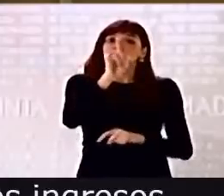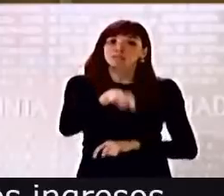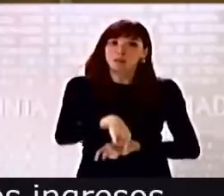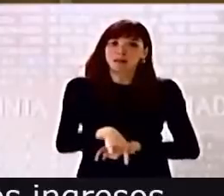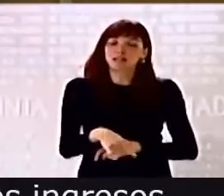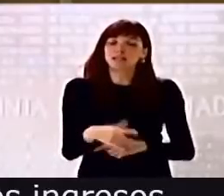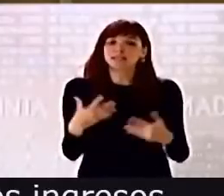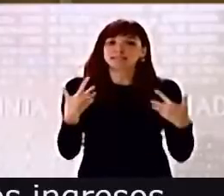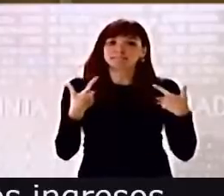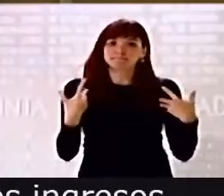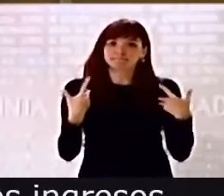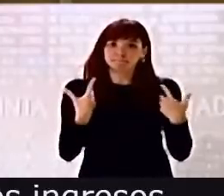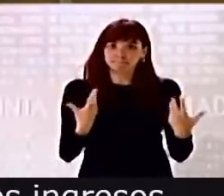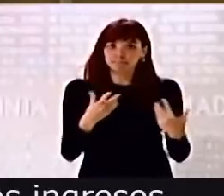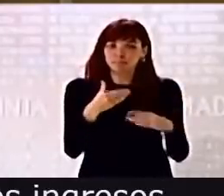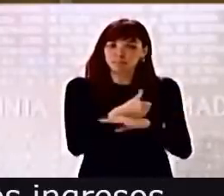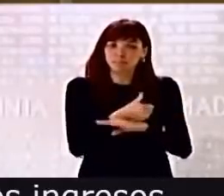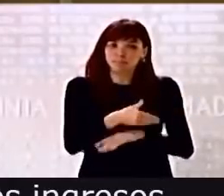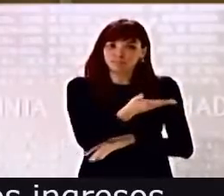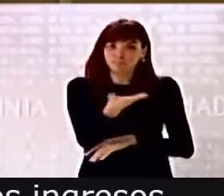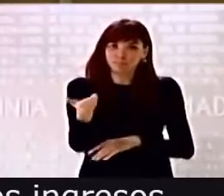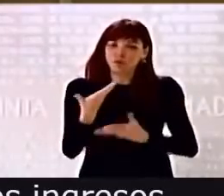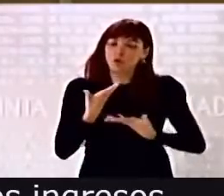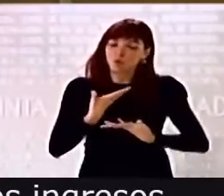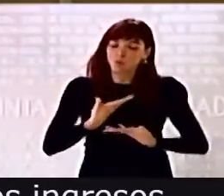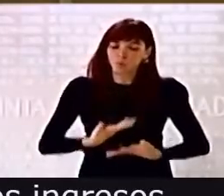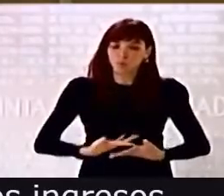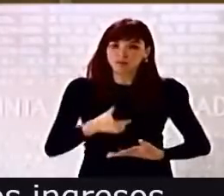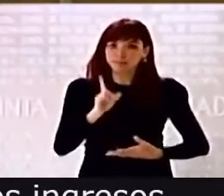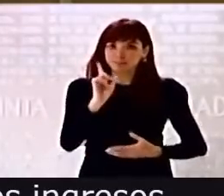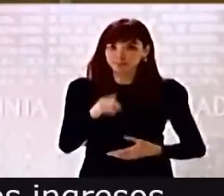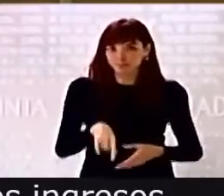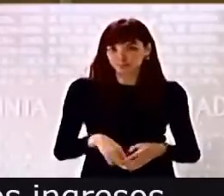vista de la salud de la ciudadanía.